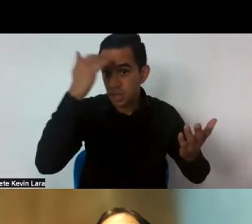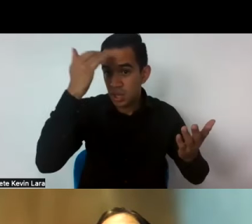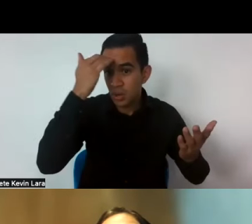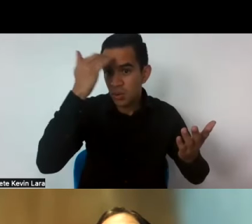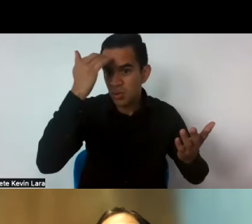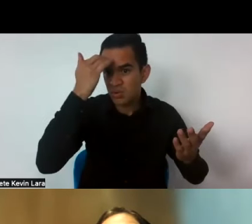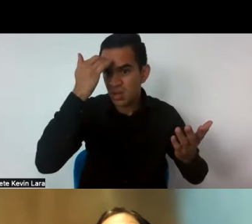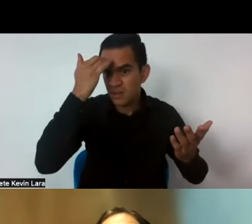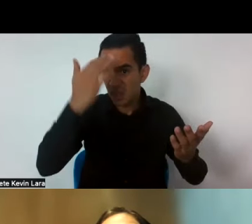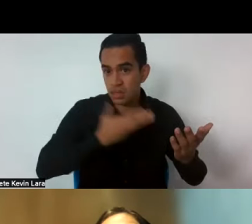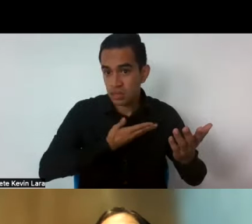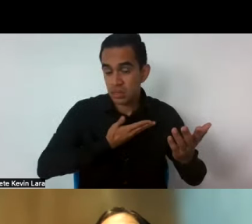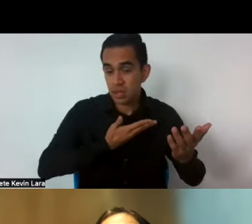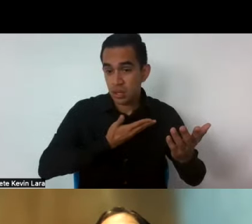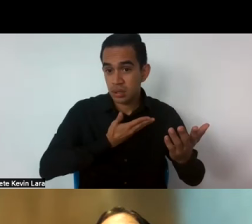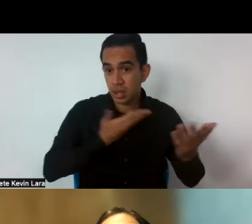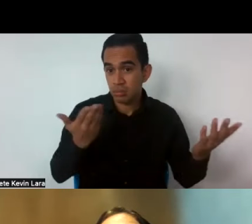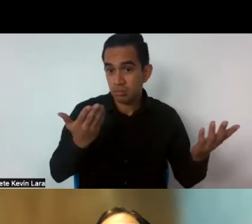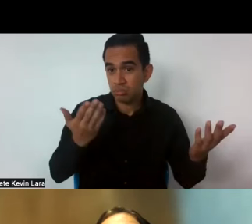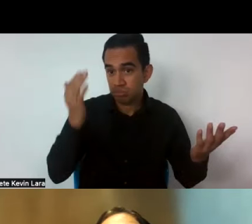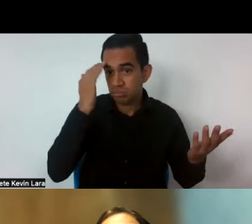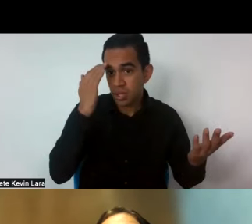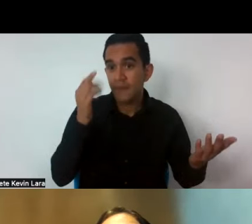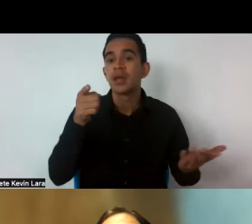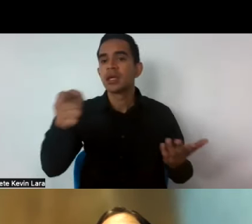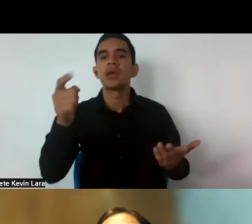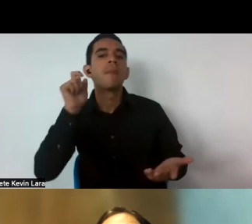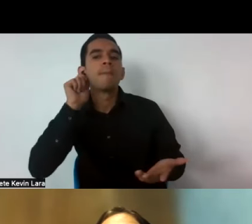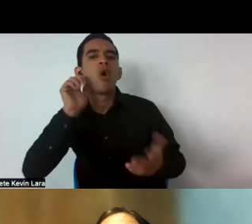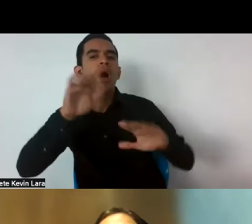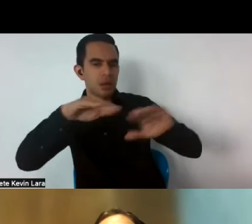Hay de personas hablantes.